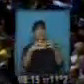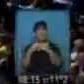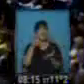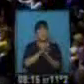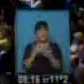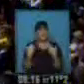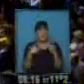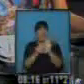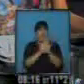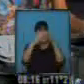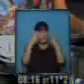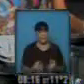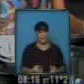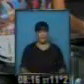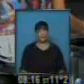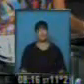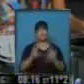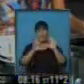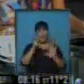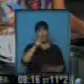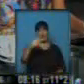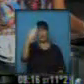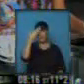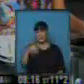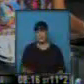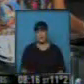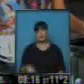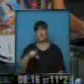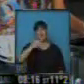ley. 8 de la mañana, 15 minutos. Lucas actualiza los datos.